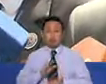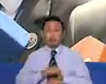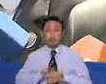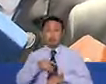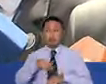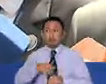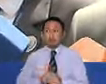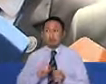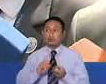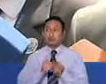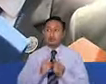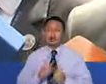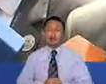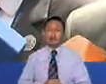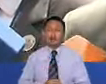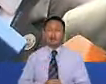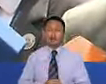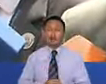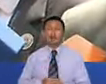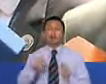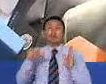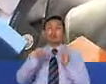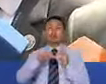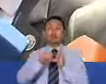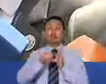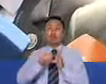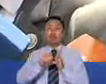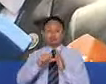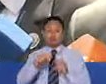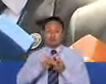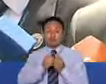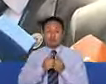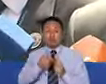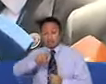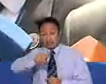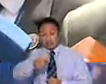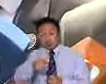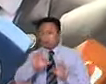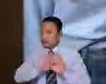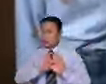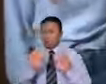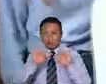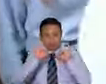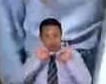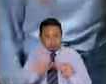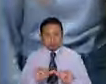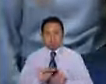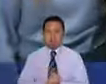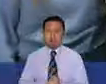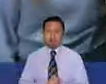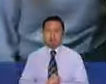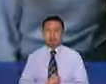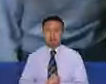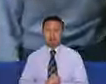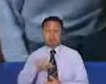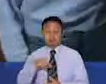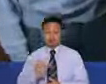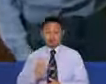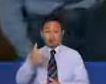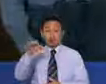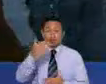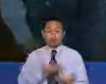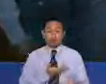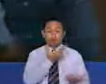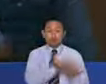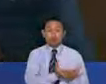del artículo o de los artículos en vigencia. No pueden cambiar una coma del fondo del asunto. Una vez que se presente el documento, este